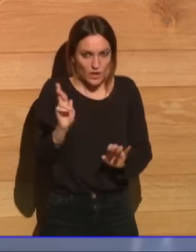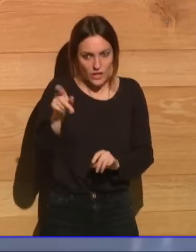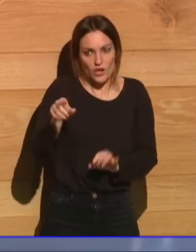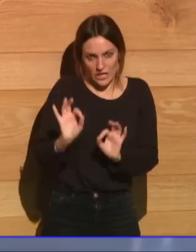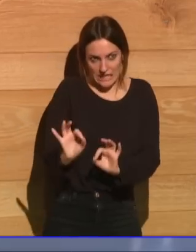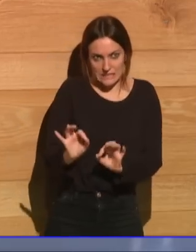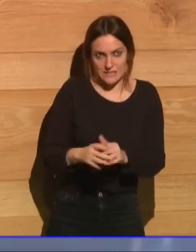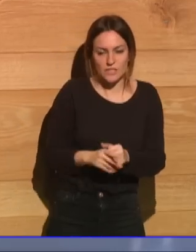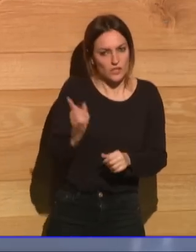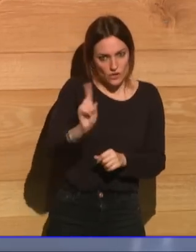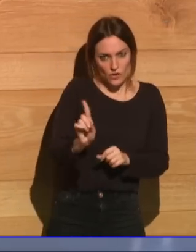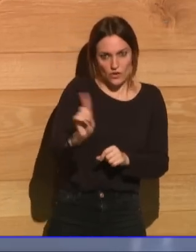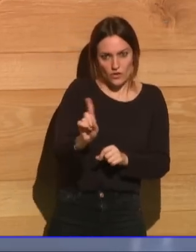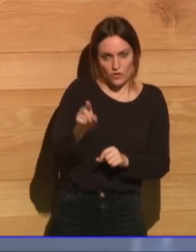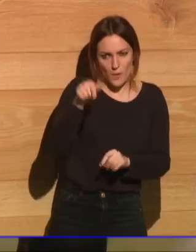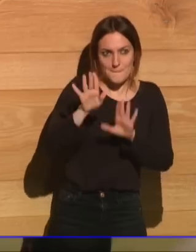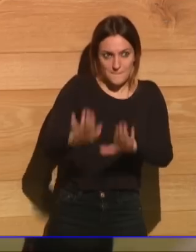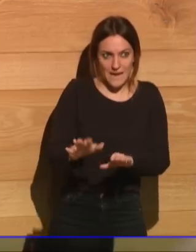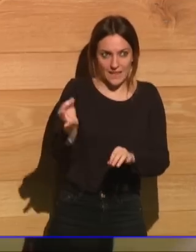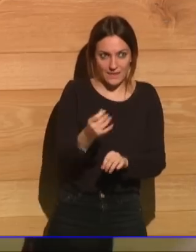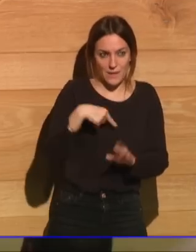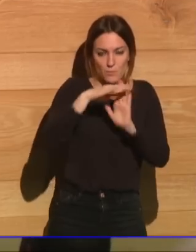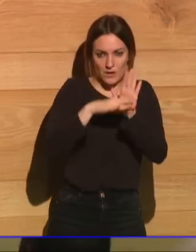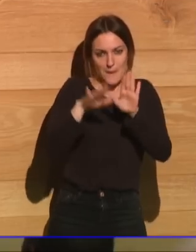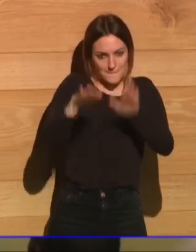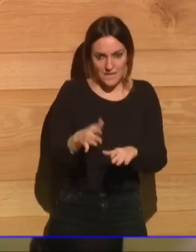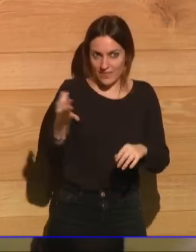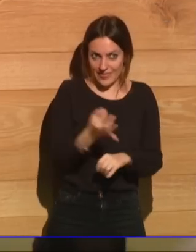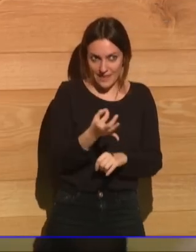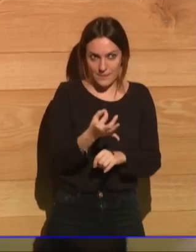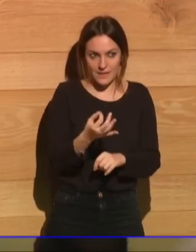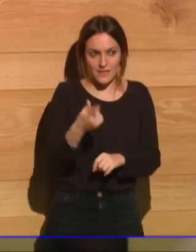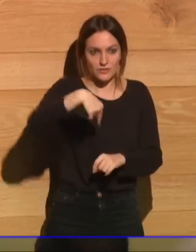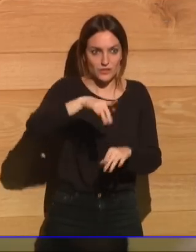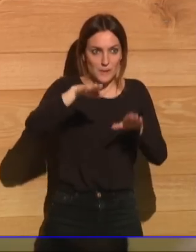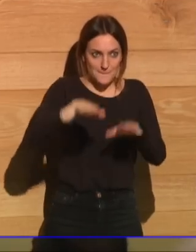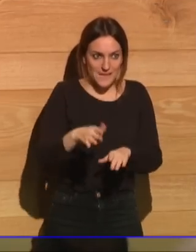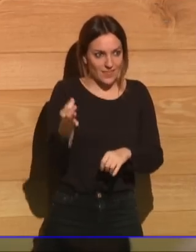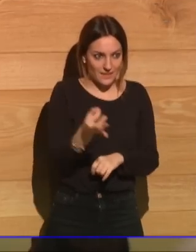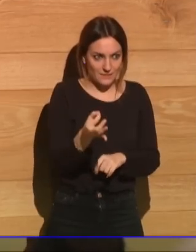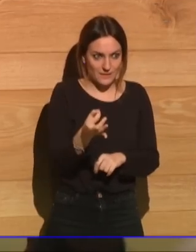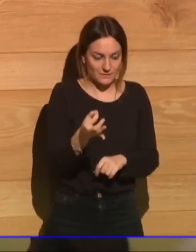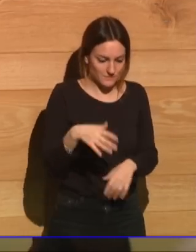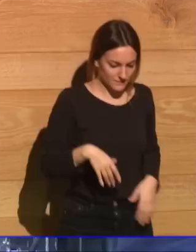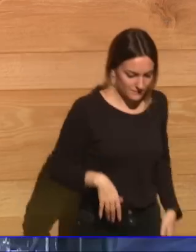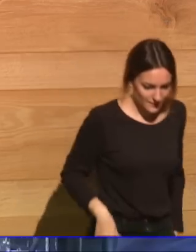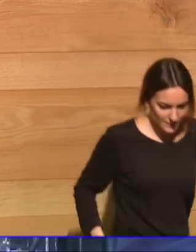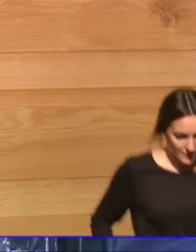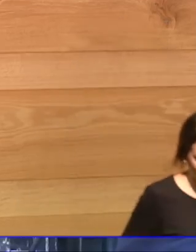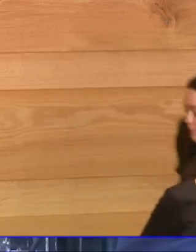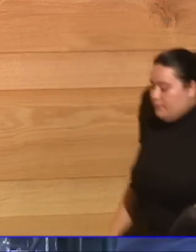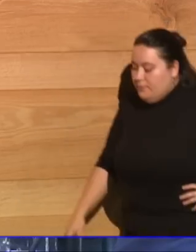No, Deja el precio. hay que parar paramos el programa. Paramos el programa.